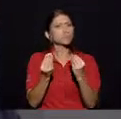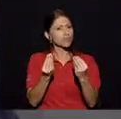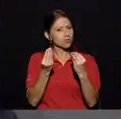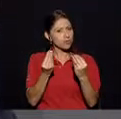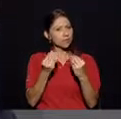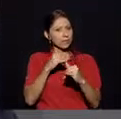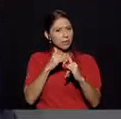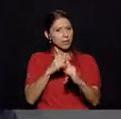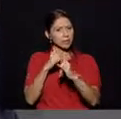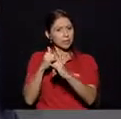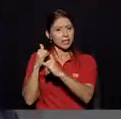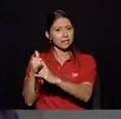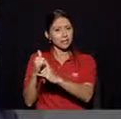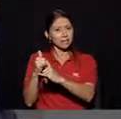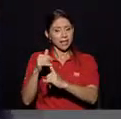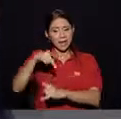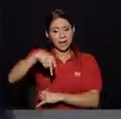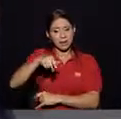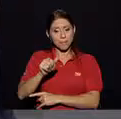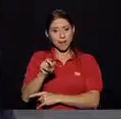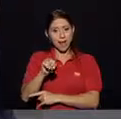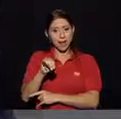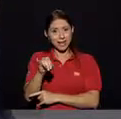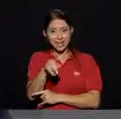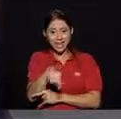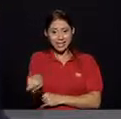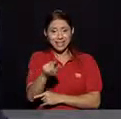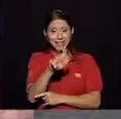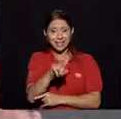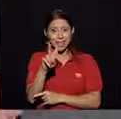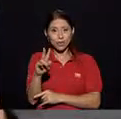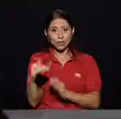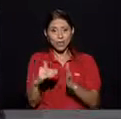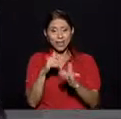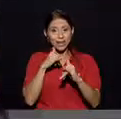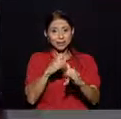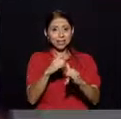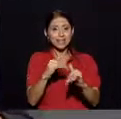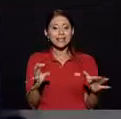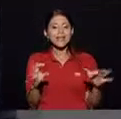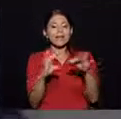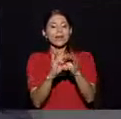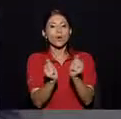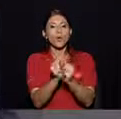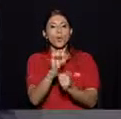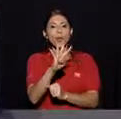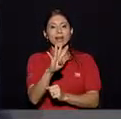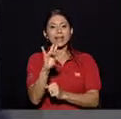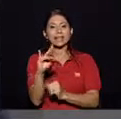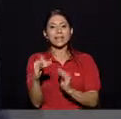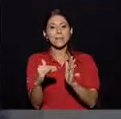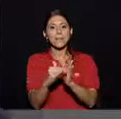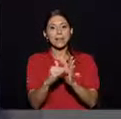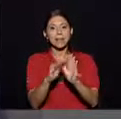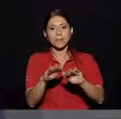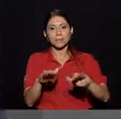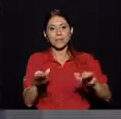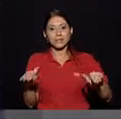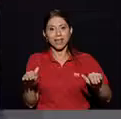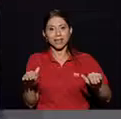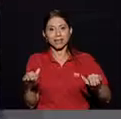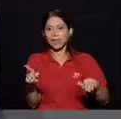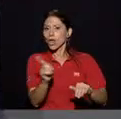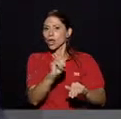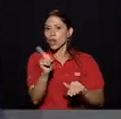la cantidad de denuncias que hay. Como lo decía la doctora, el tema es que a nosotros nos parece que si bien hay que denunciar y si